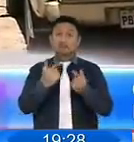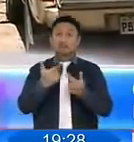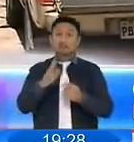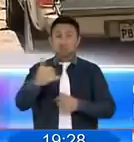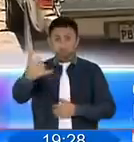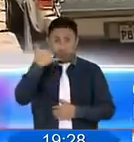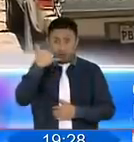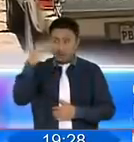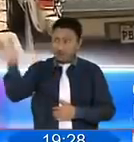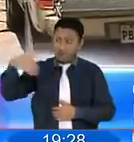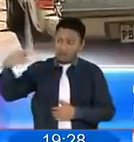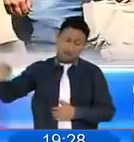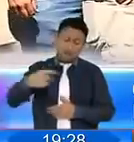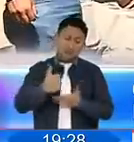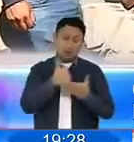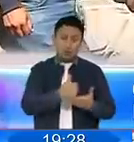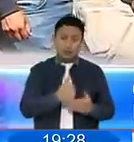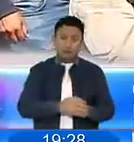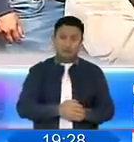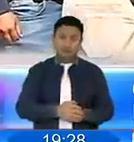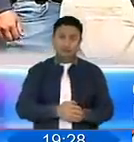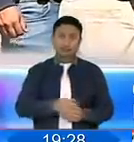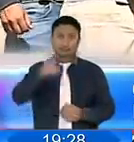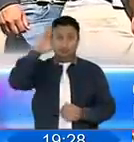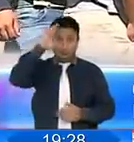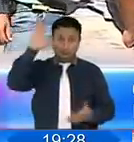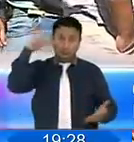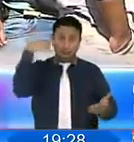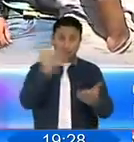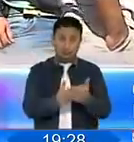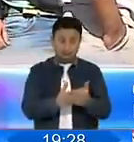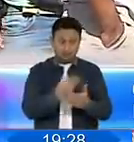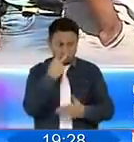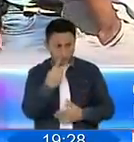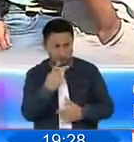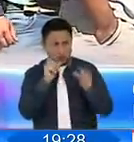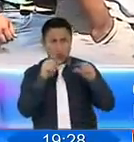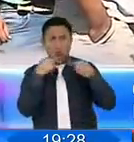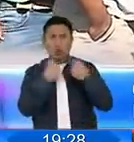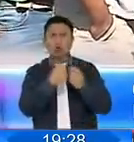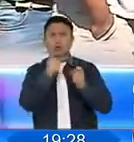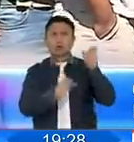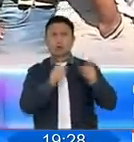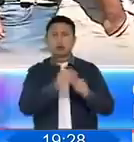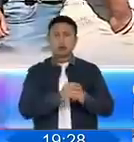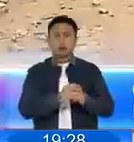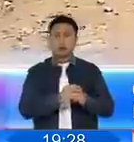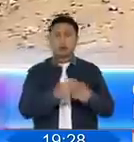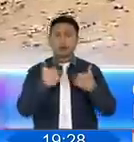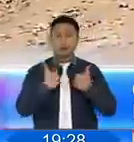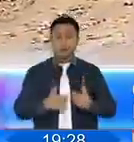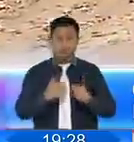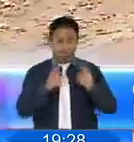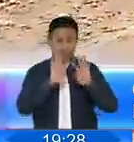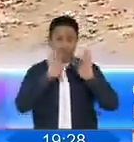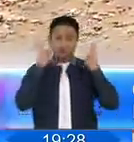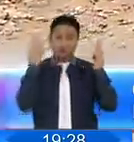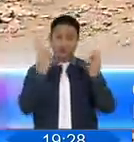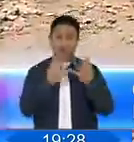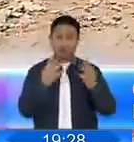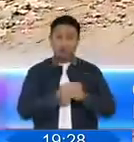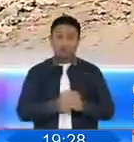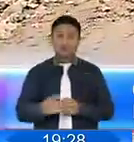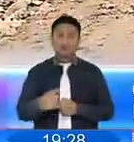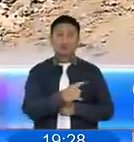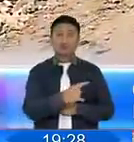sector. Cuando llegaron los uniformados, observaron a un grupo de personas rodeando el cuerpo ensangrentado que quedó en la puerta principal de